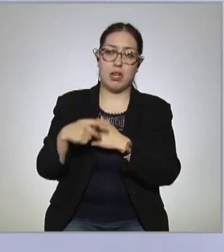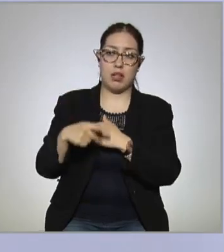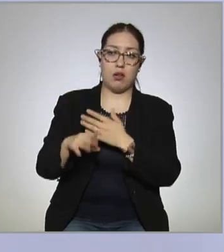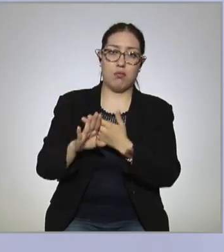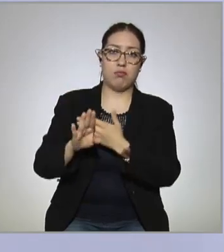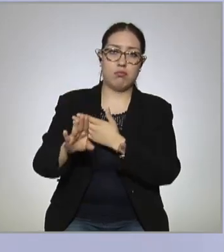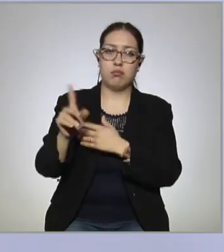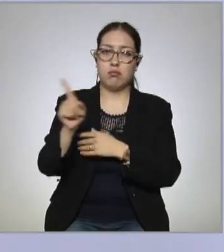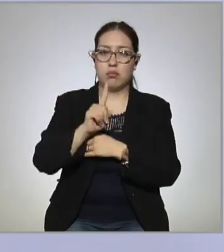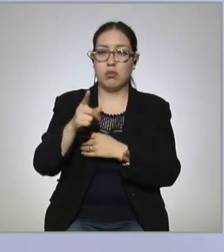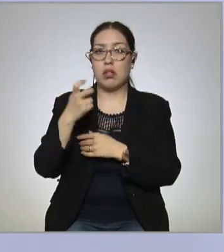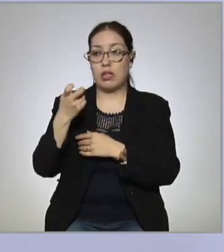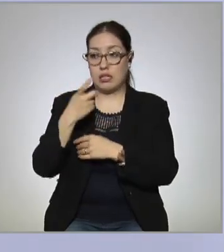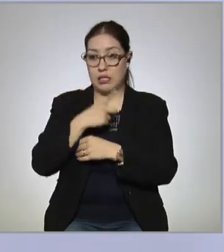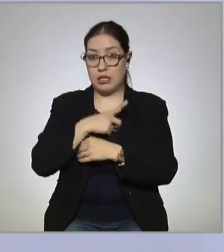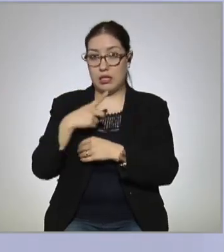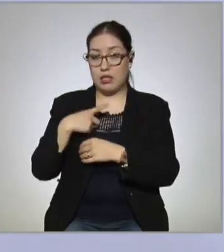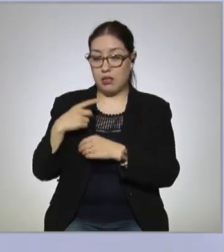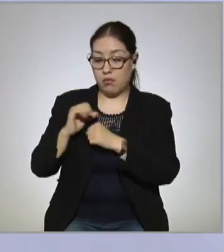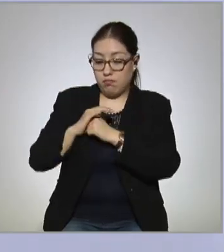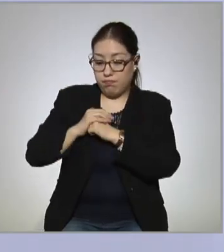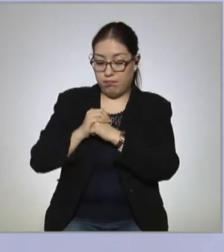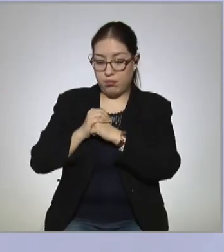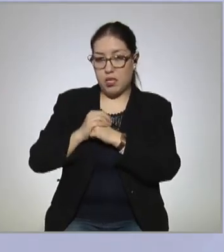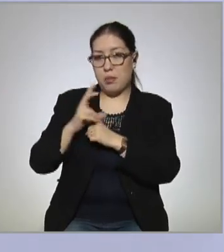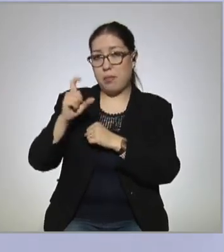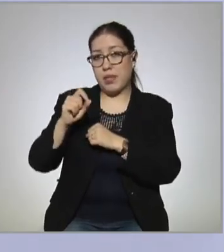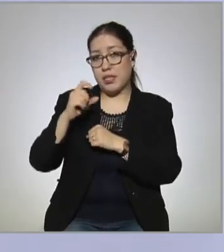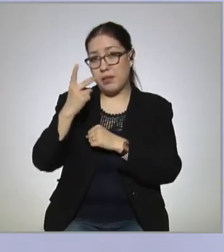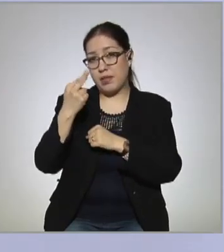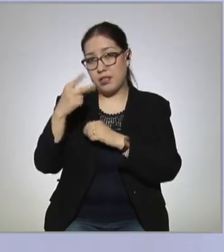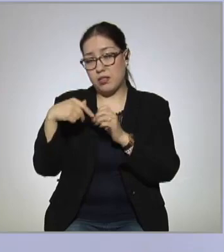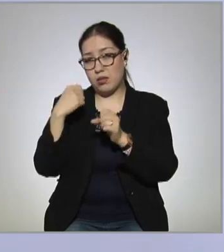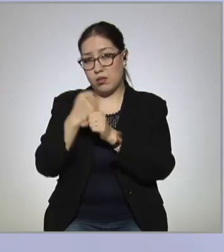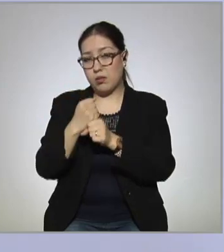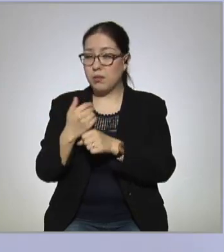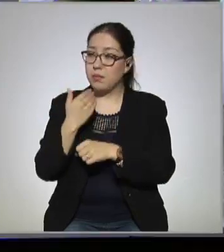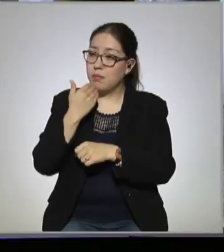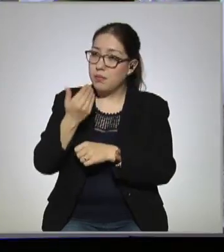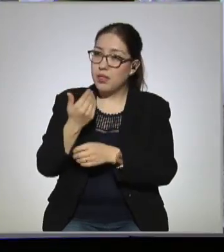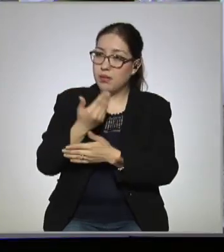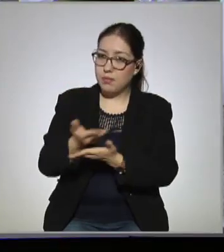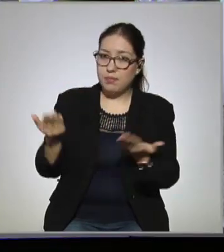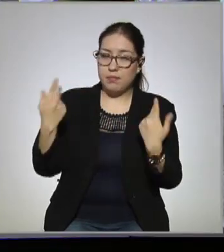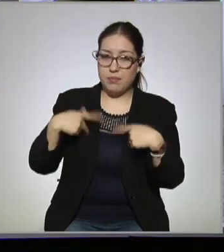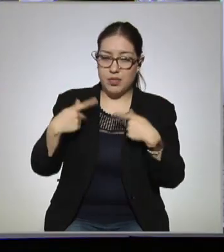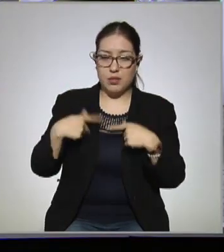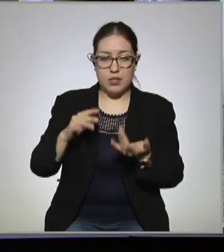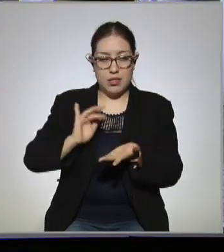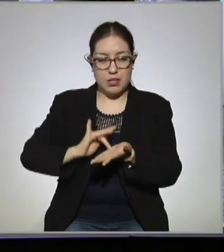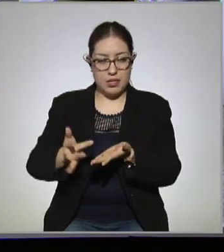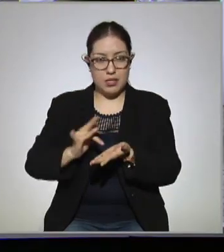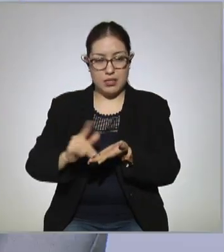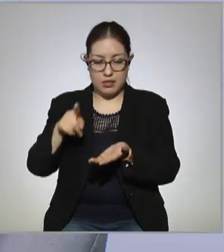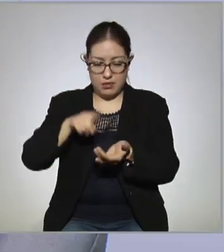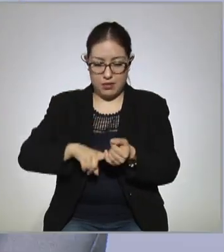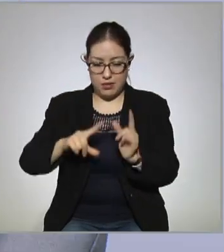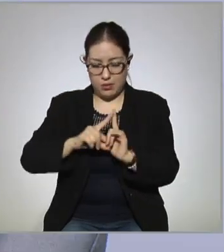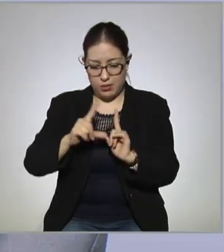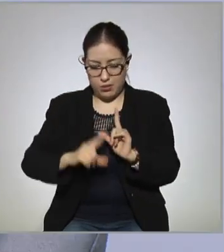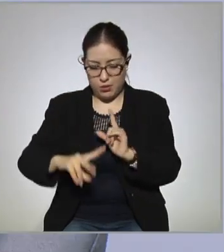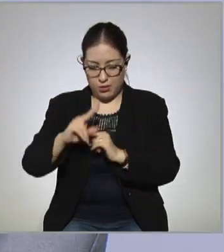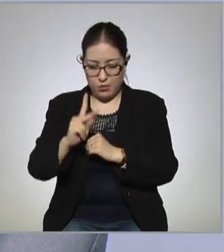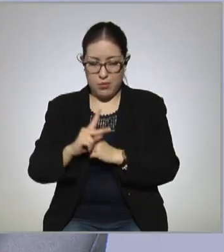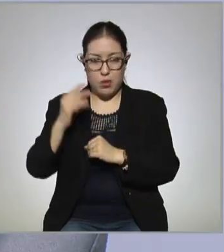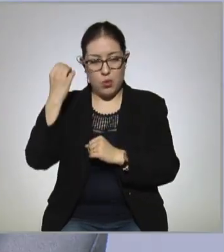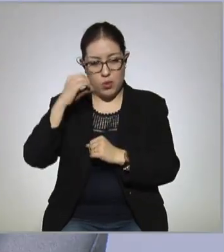al menos estas prótesis deben durar al menos unos 20-25 años. Pues mis estimados doctores tienen público agradecido del interior de la República, nuestros paisanos de